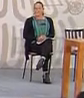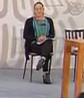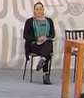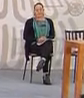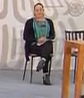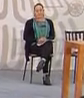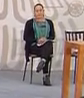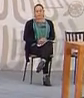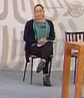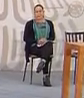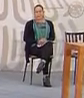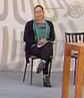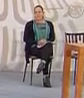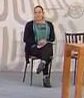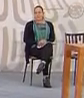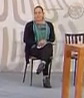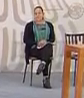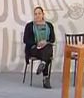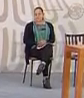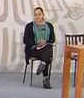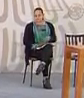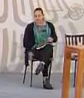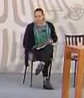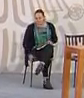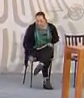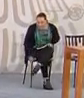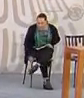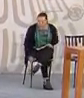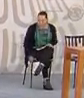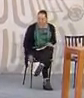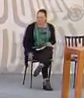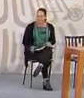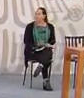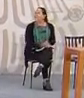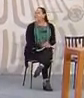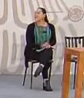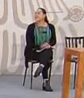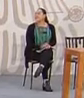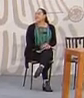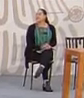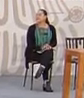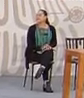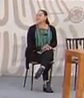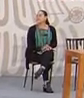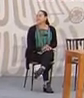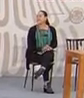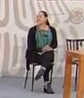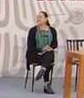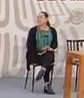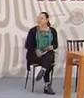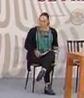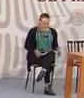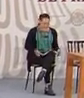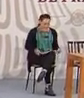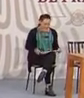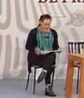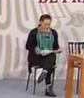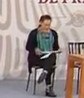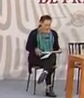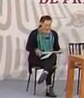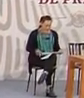Gracias. Ahora este programa se va a llamar Programa de Apoyo para el Bienestar de Niñas y Niños, Hijos de